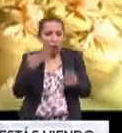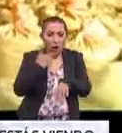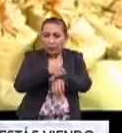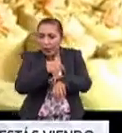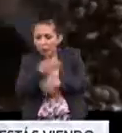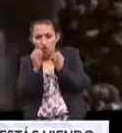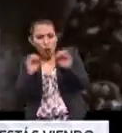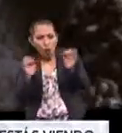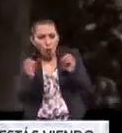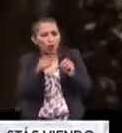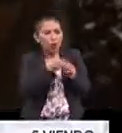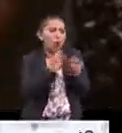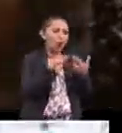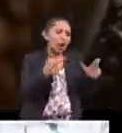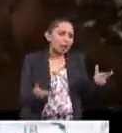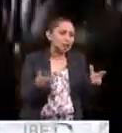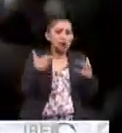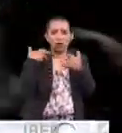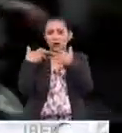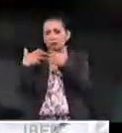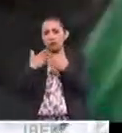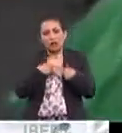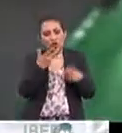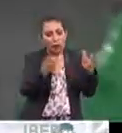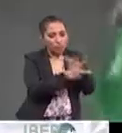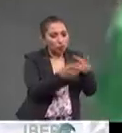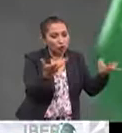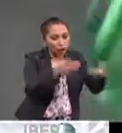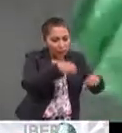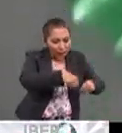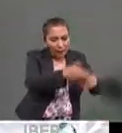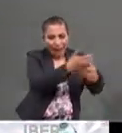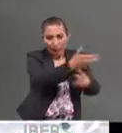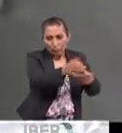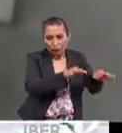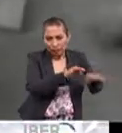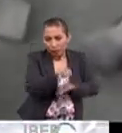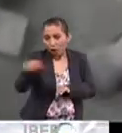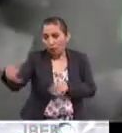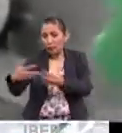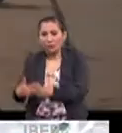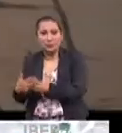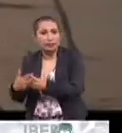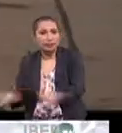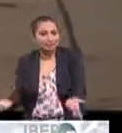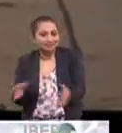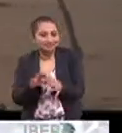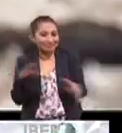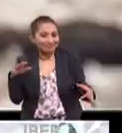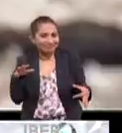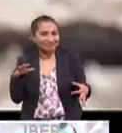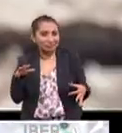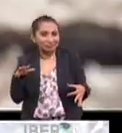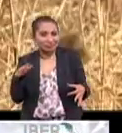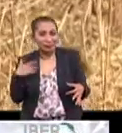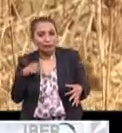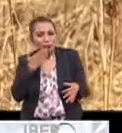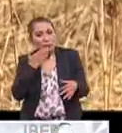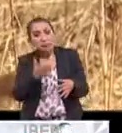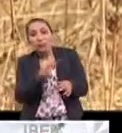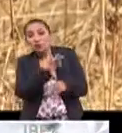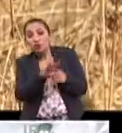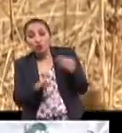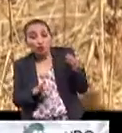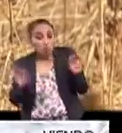vínculo entre productores, agroindustrias y los consumidores, ¿no? Tener claro que vamos a estar bien cuando